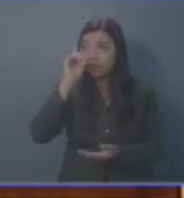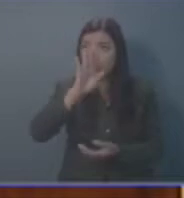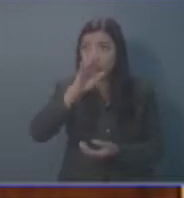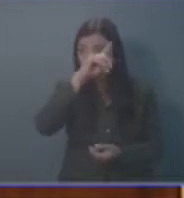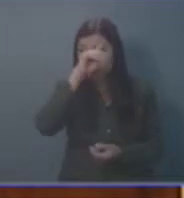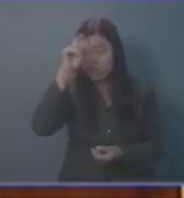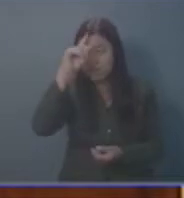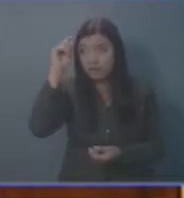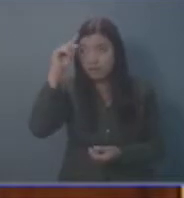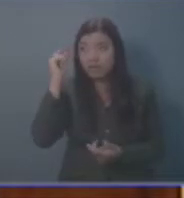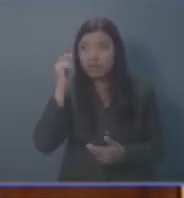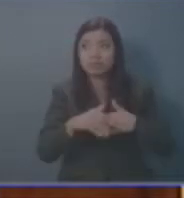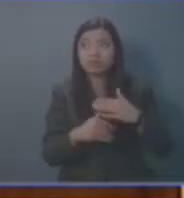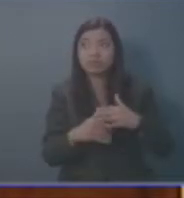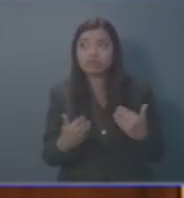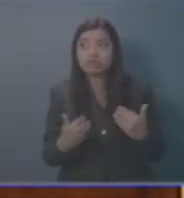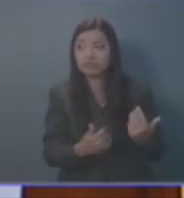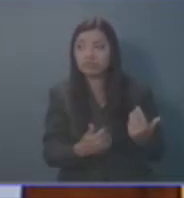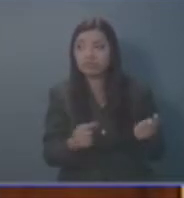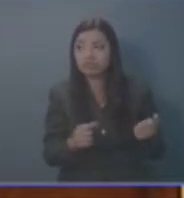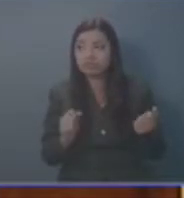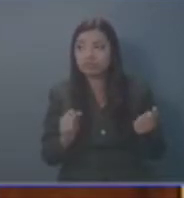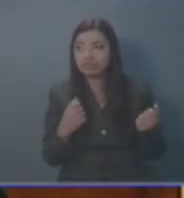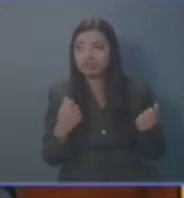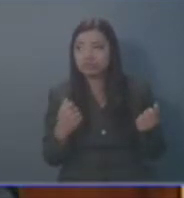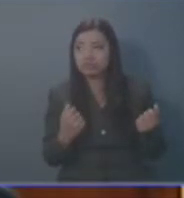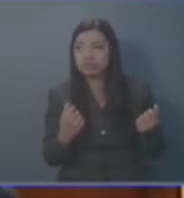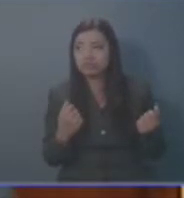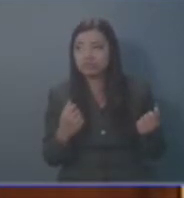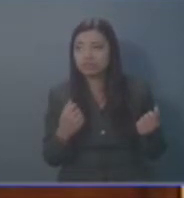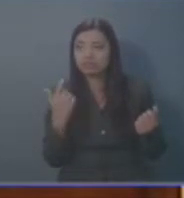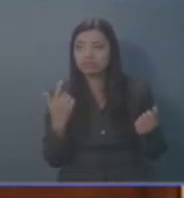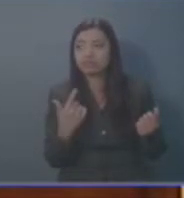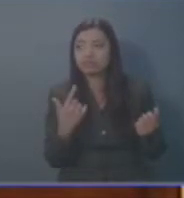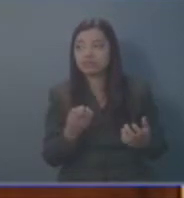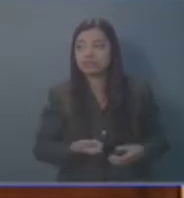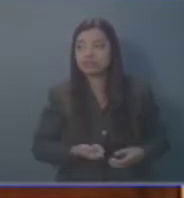han realizado. Y es que hay que decirlo,